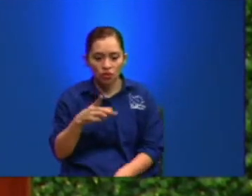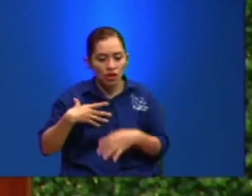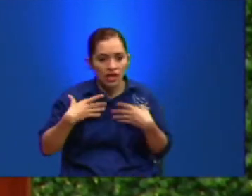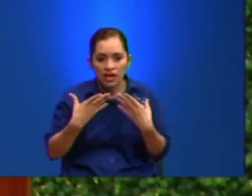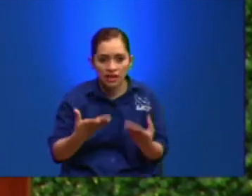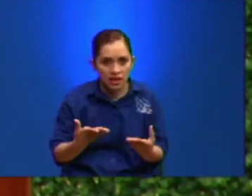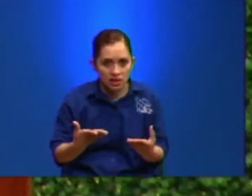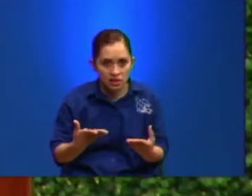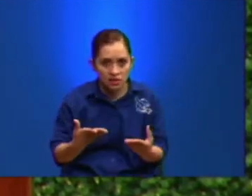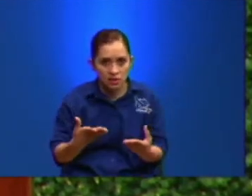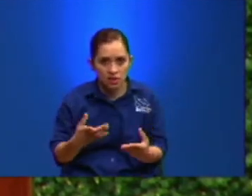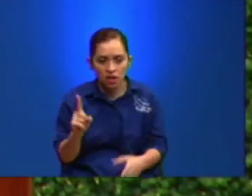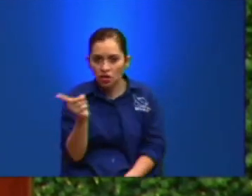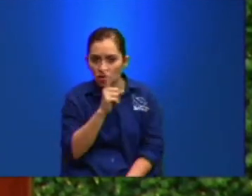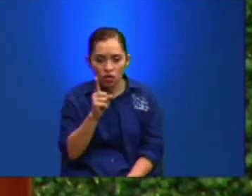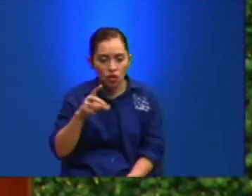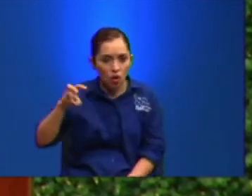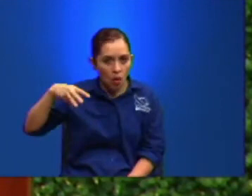hago